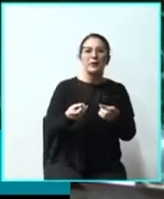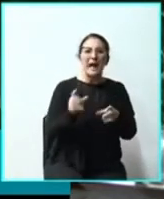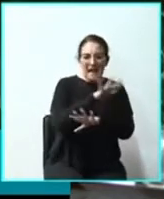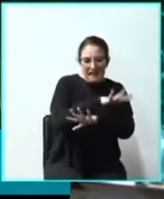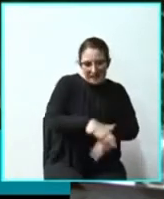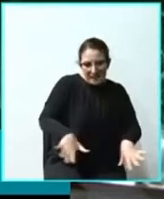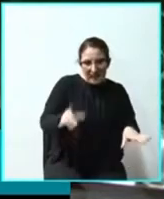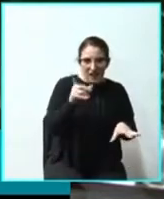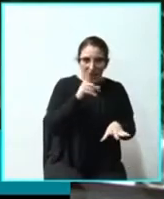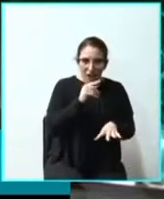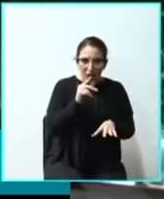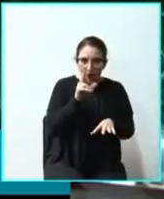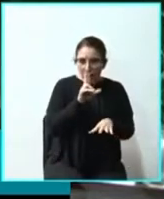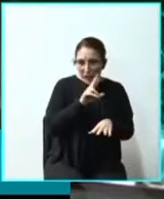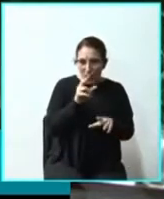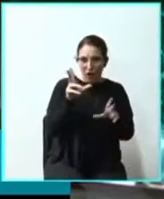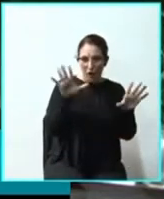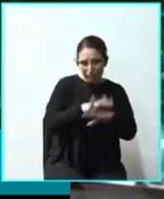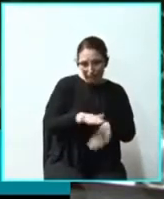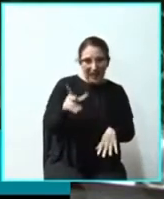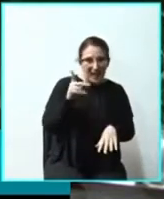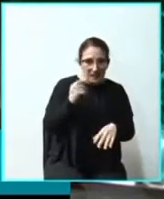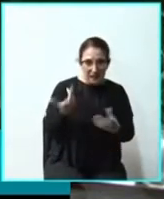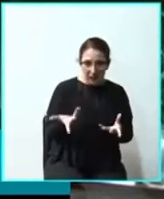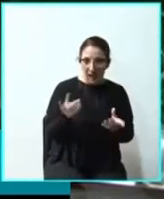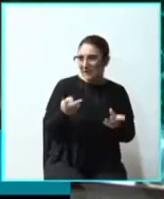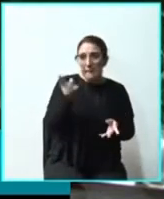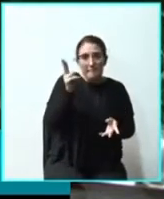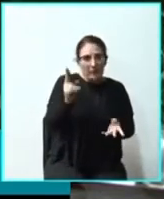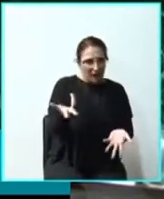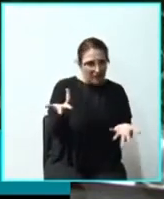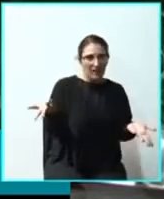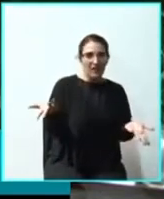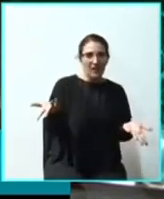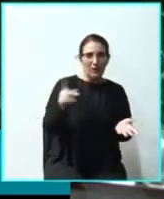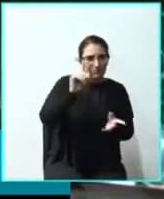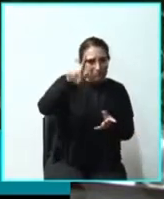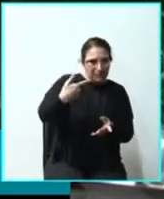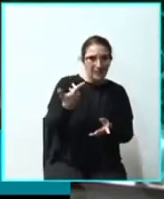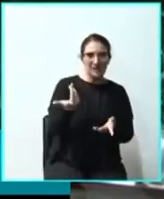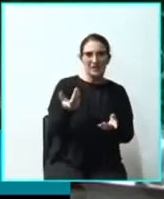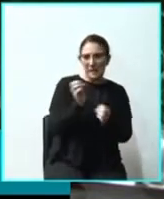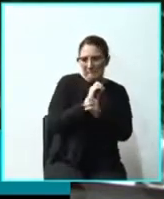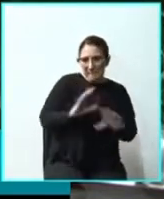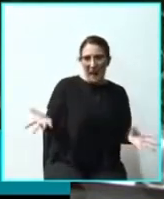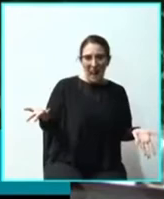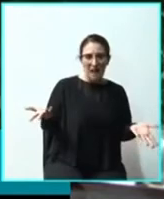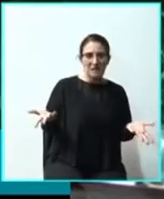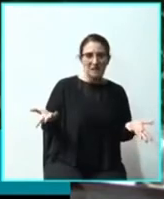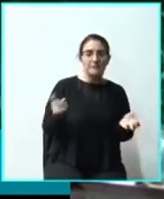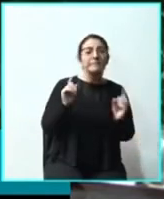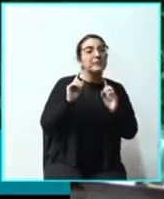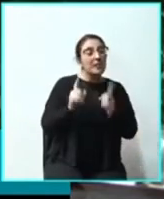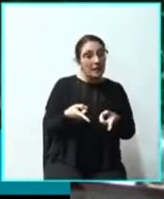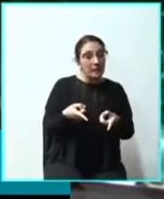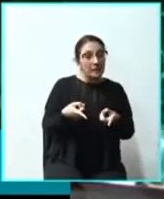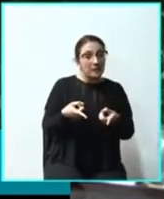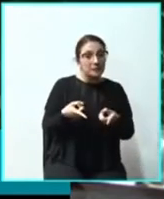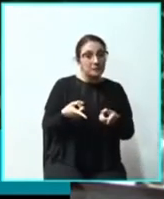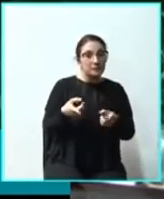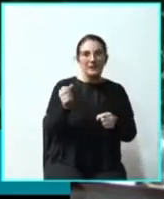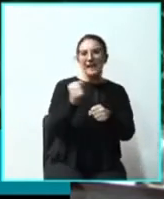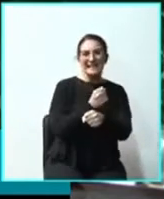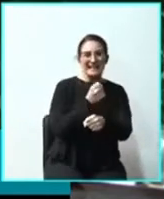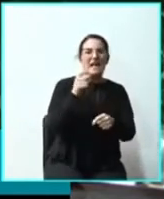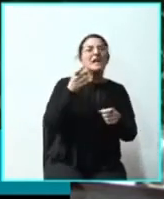que está absolutamente prohibido y ha tenido ya consecuencias negativas. Y a todo evento de aprobarse, el Frente